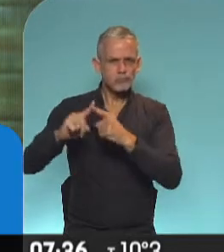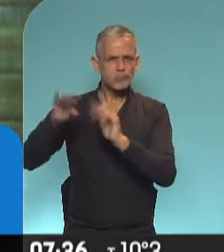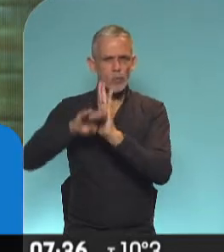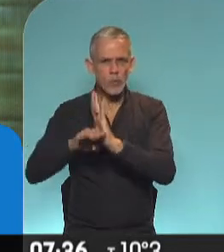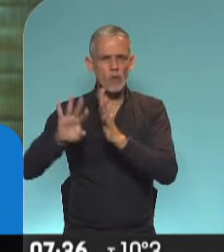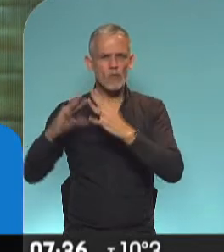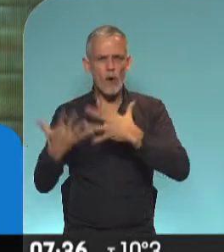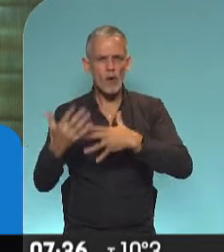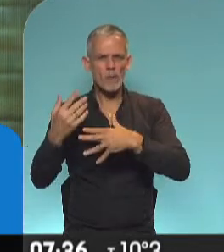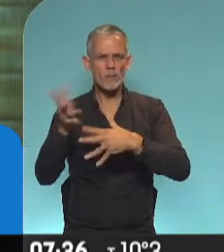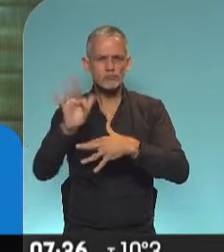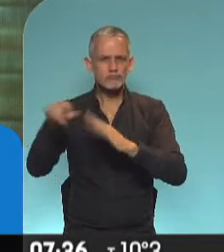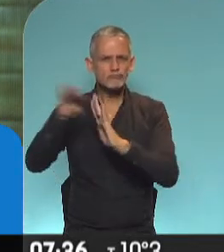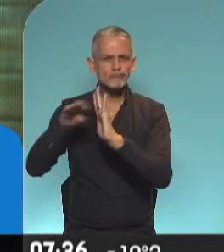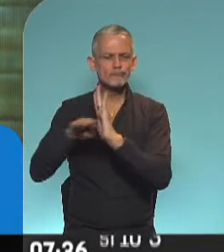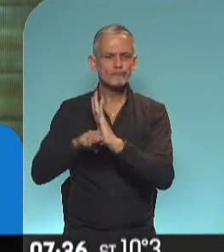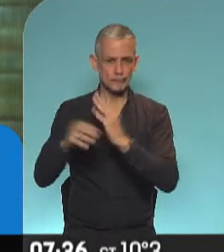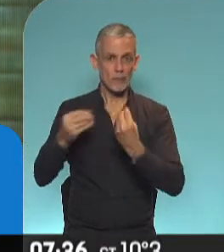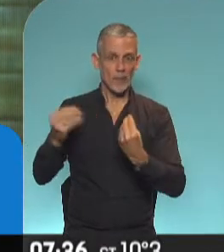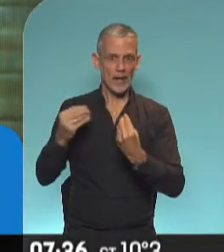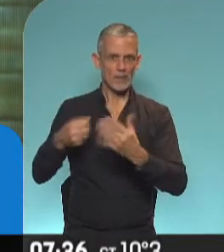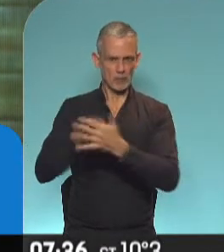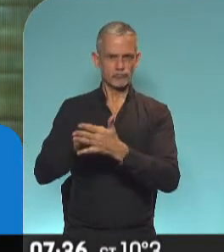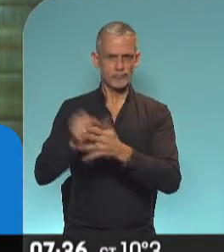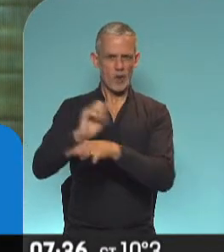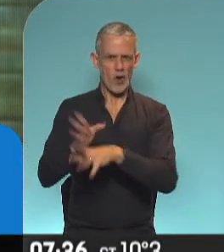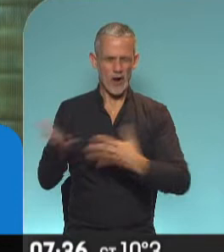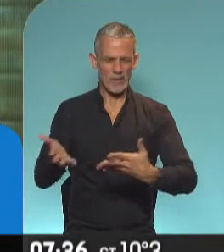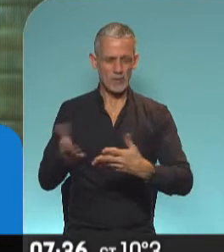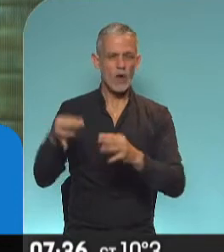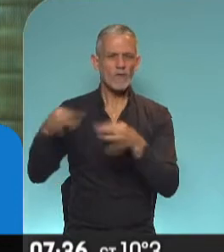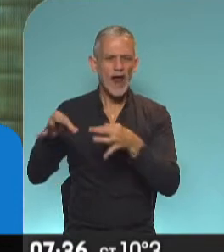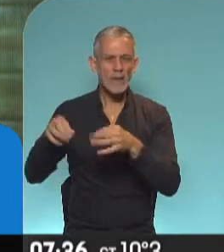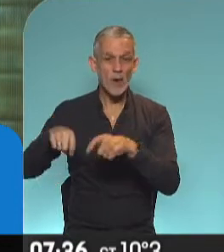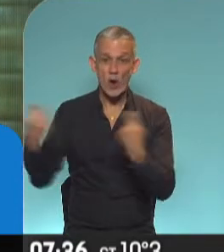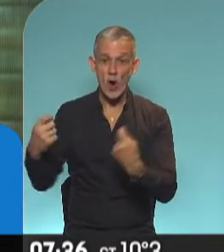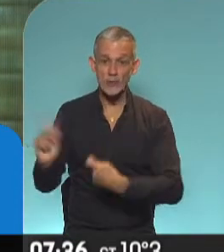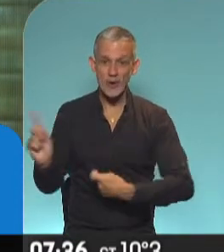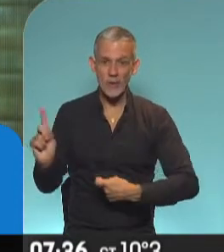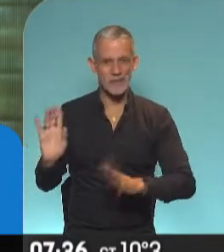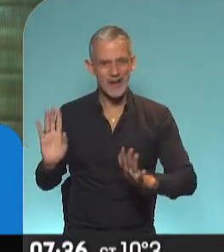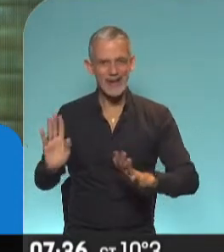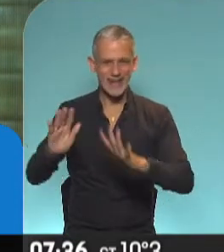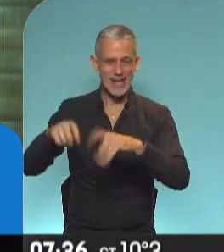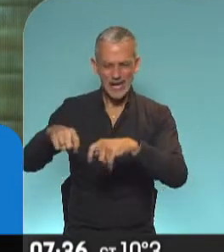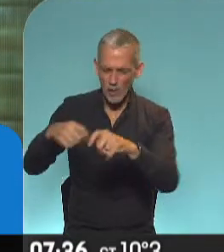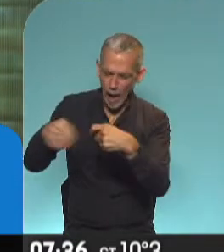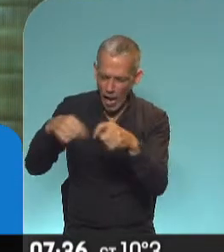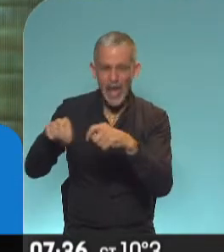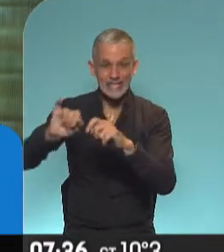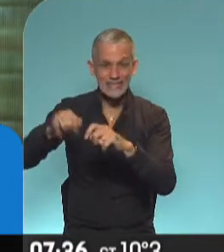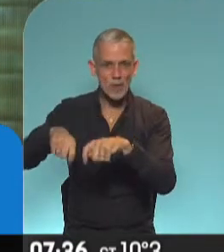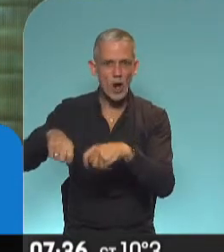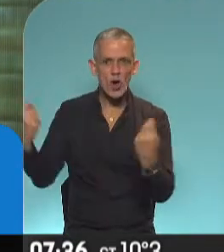y ciertos elementos para afrontar ni más ni menos que esta pandemia. Es frágil, pero no se rompe. Ahí Exacto, el ejemplo es perfecto,